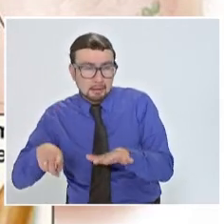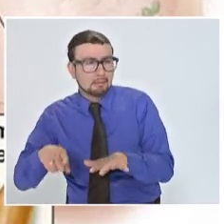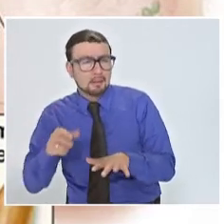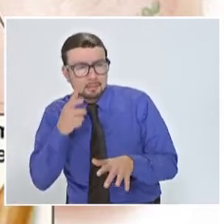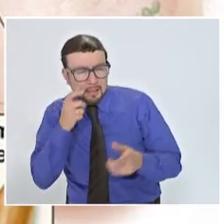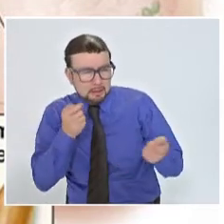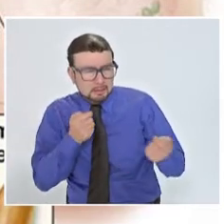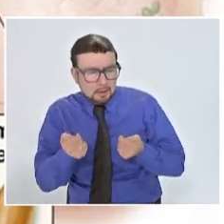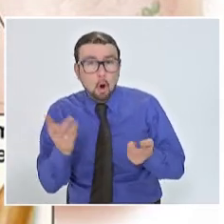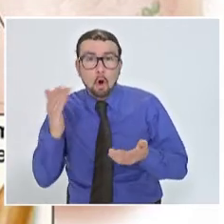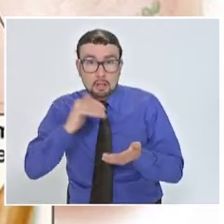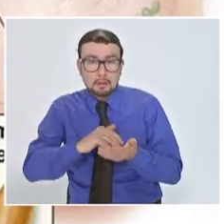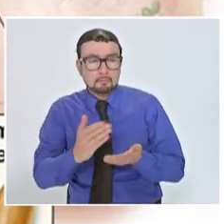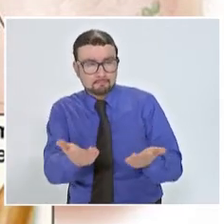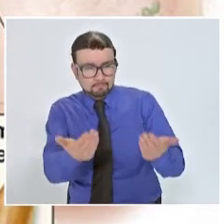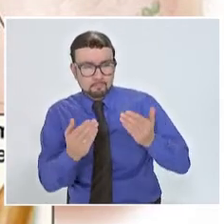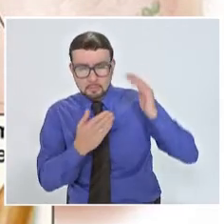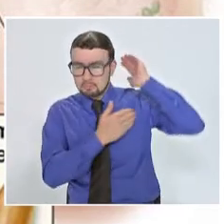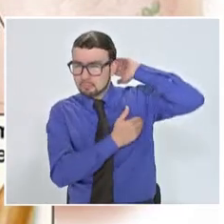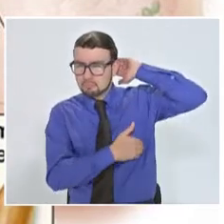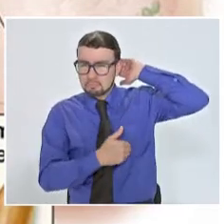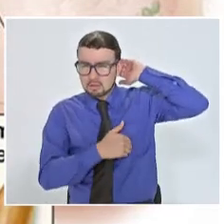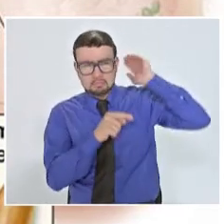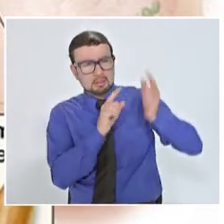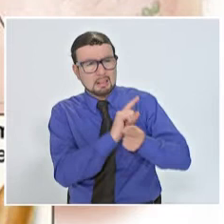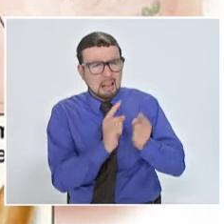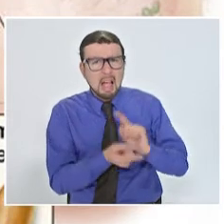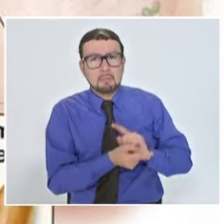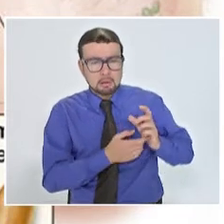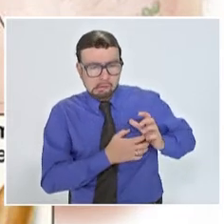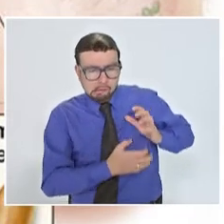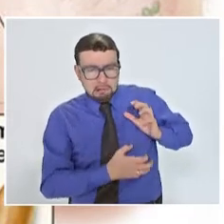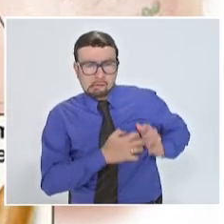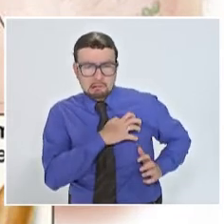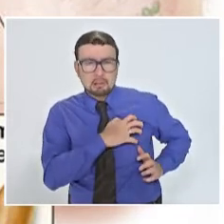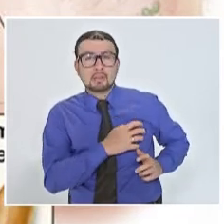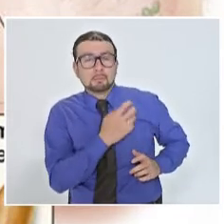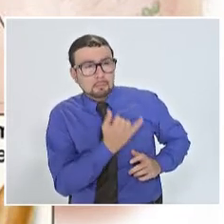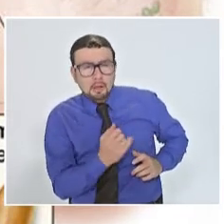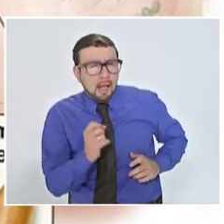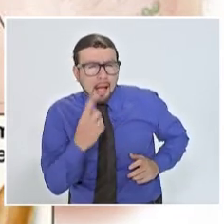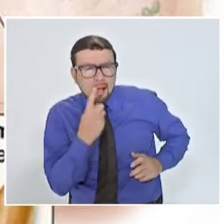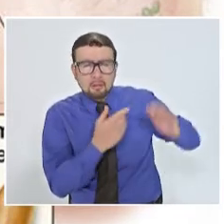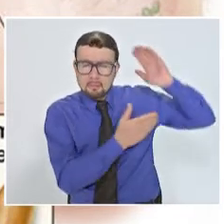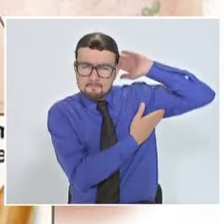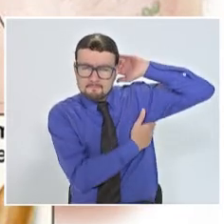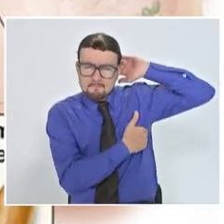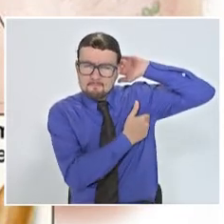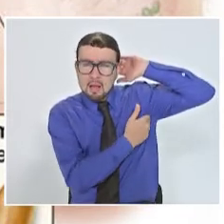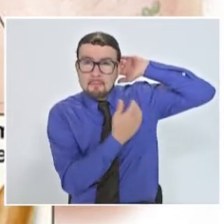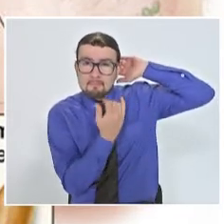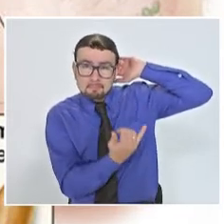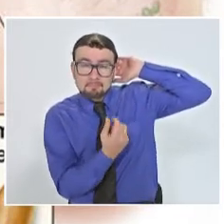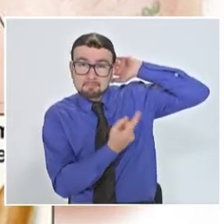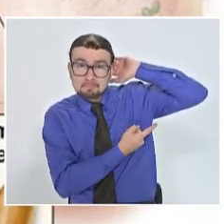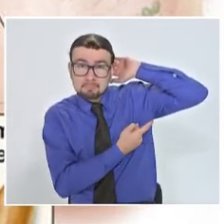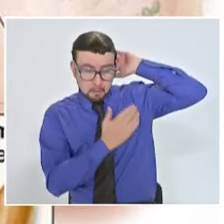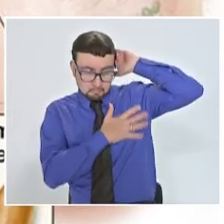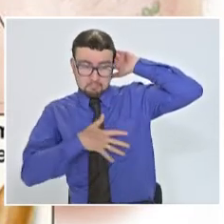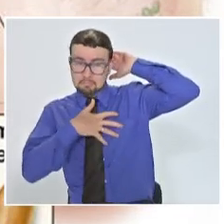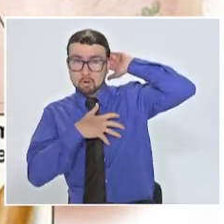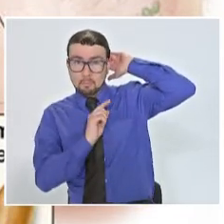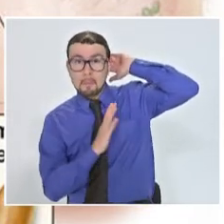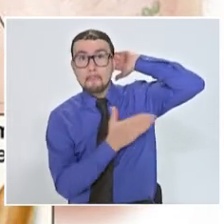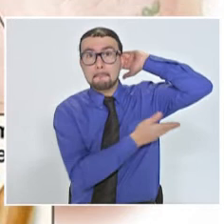hay un cambio, como en este caso en el tamaño, en la forma o en la consistencia de esa masa a nivel axilar y le está incomodando a la